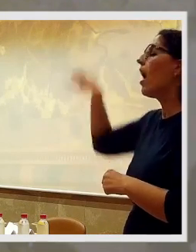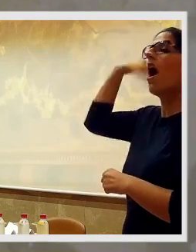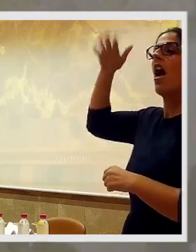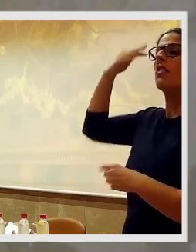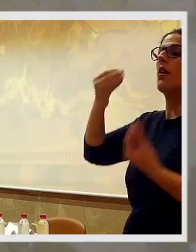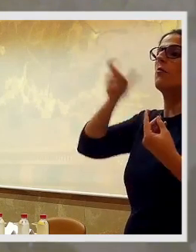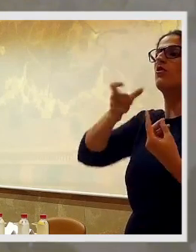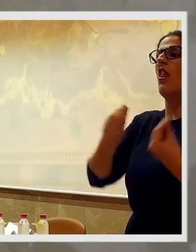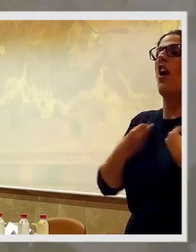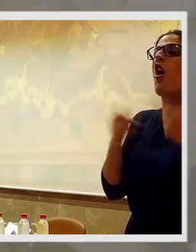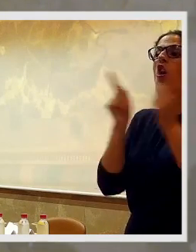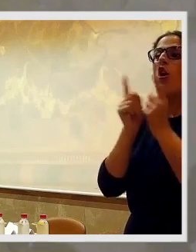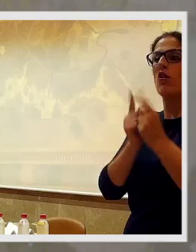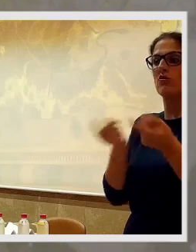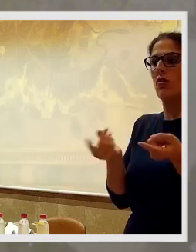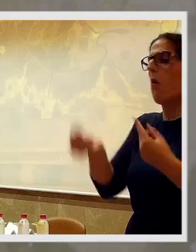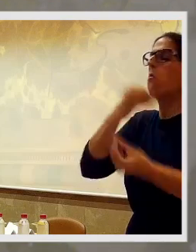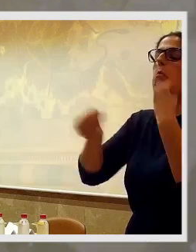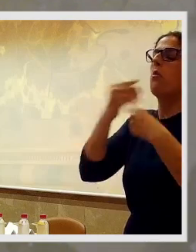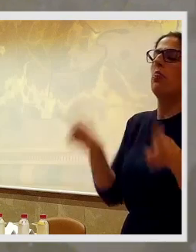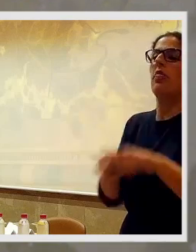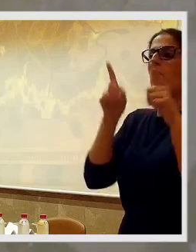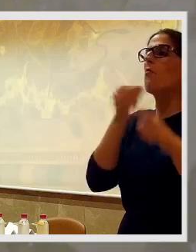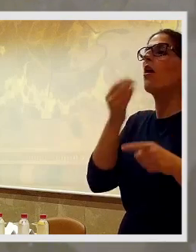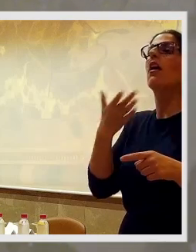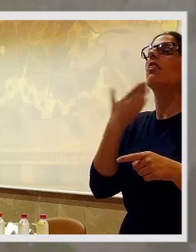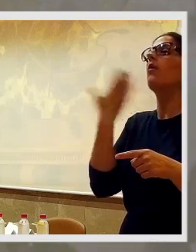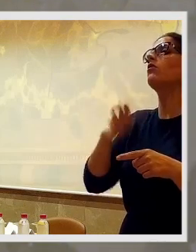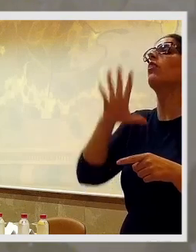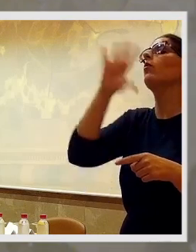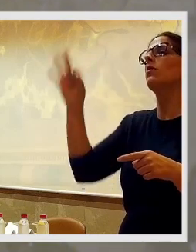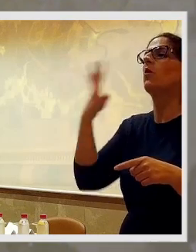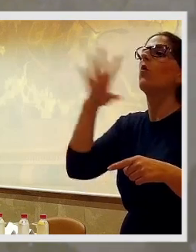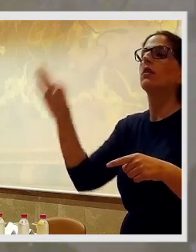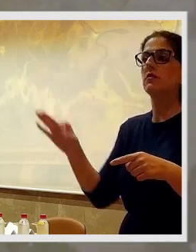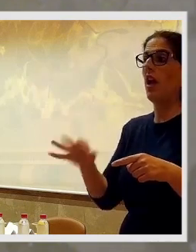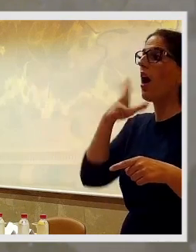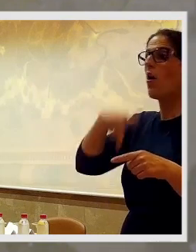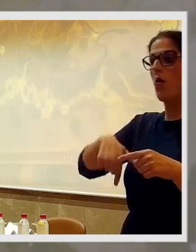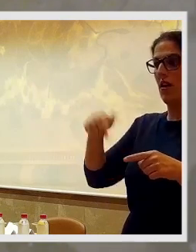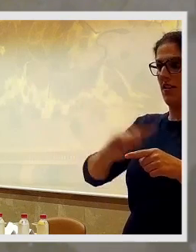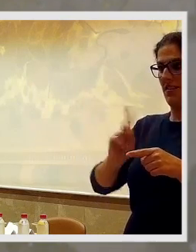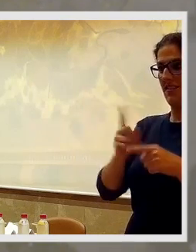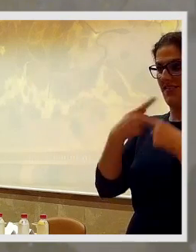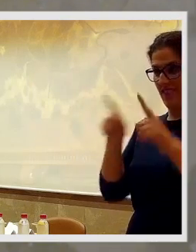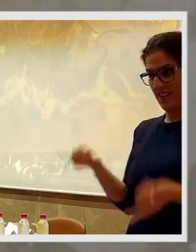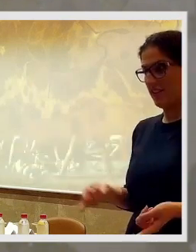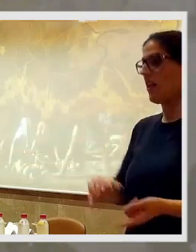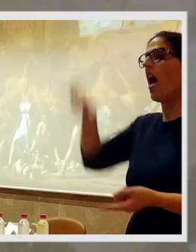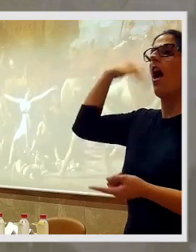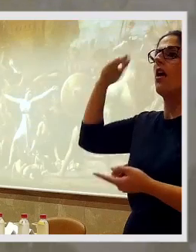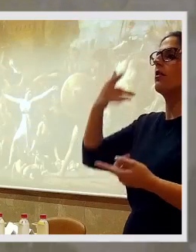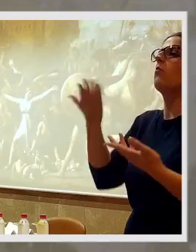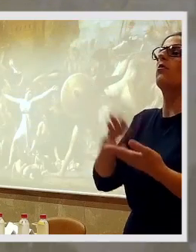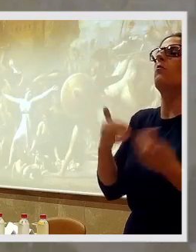vida de la especie humana entonces era menos de 50 años, 40, 50 años. La población de entonces